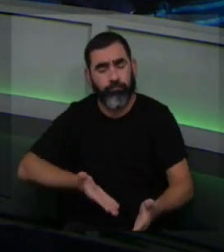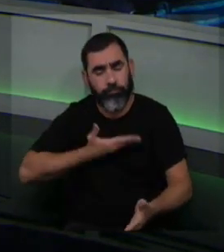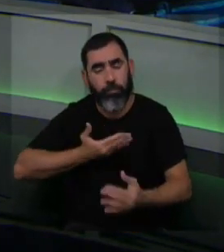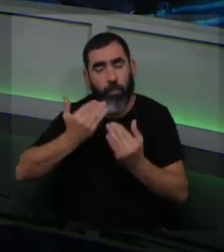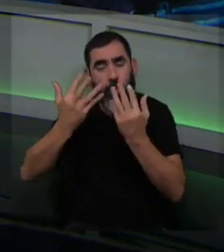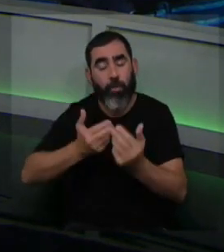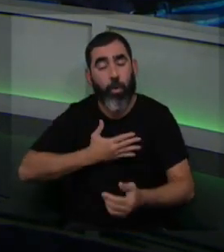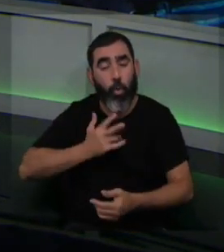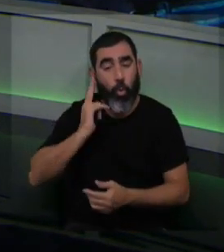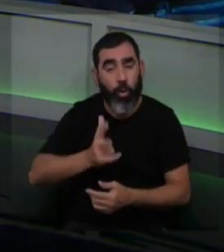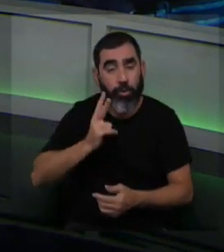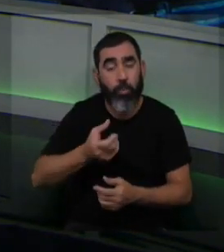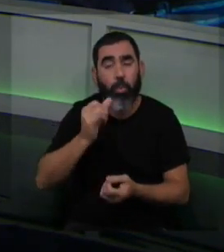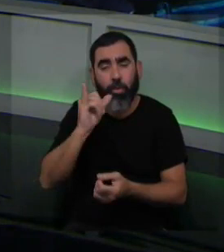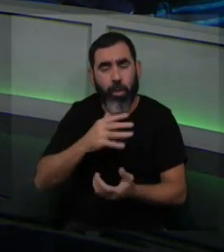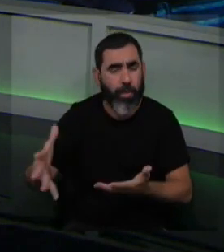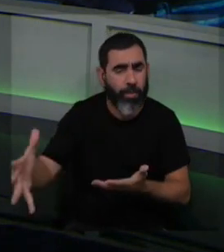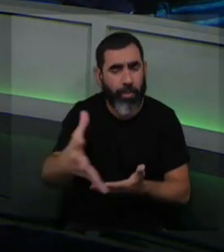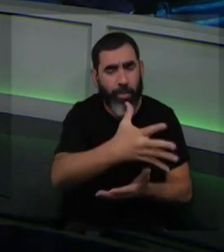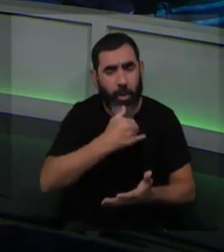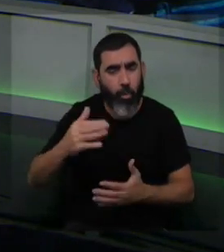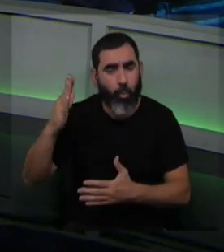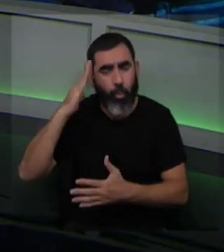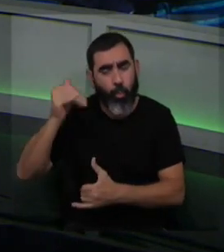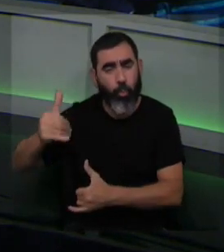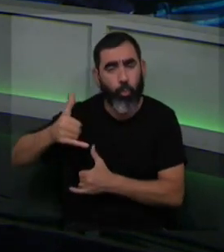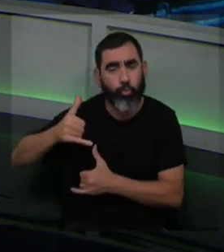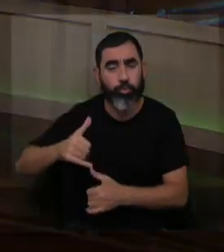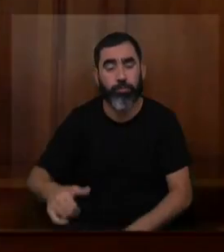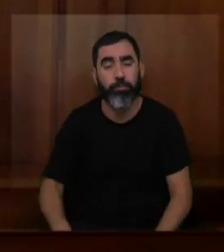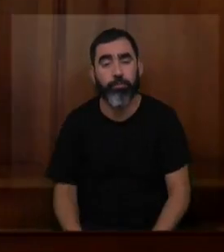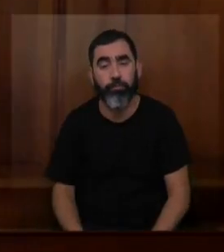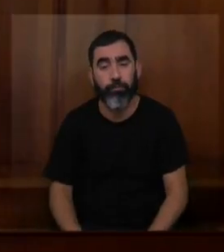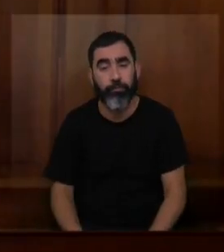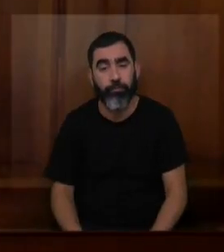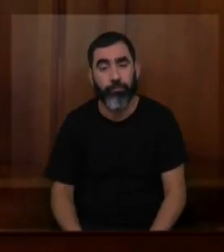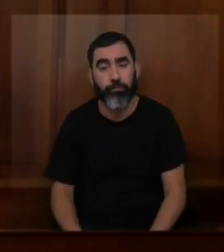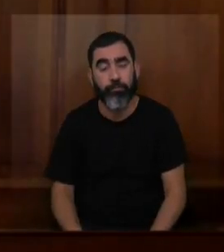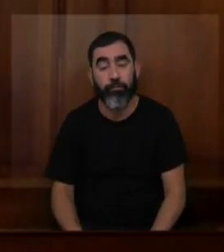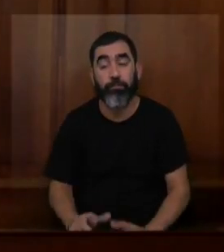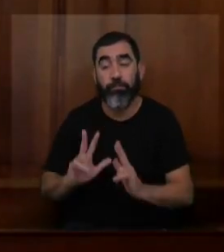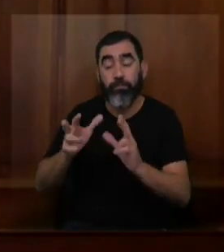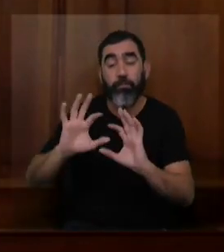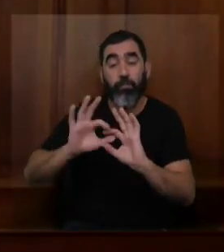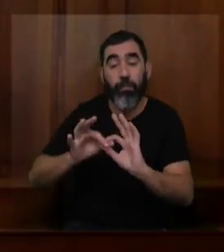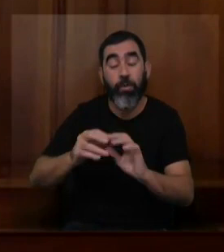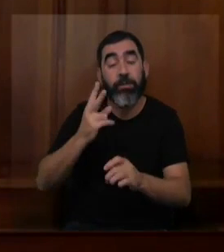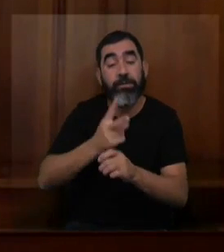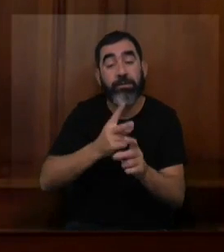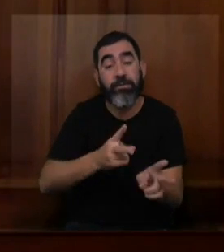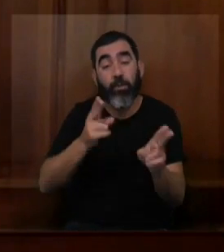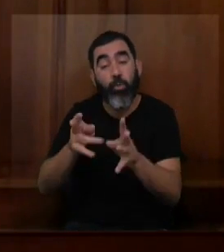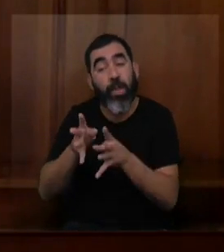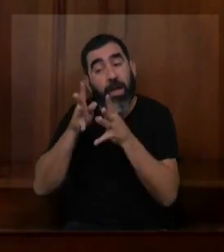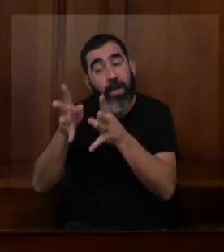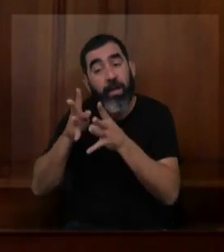organizaciones humanitarias ante denuncias de abuso de las fuerzas de seguridad. Noboa aseguró este miércoles que inició la segunda fase de la guerra